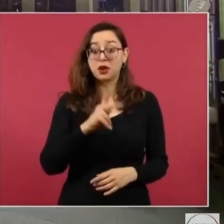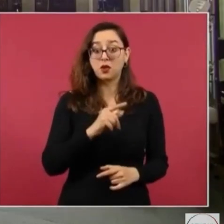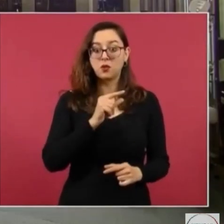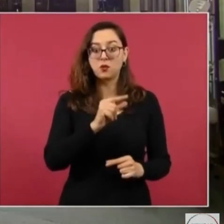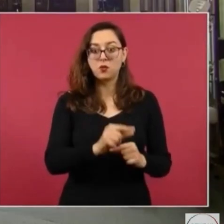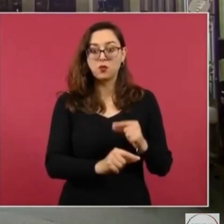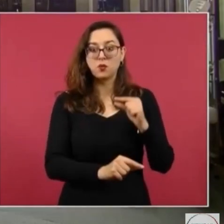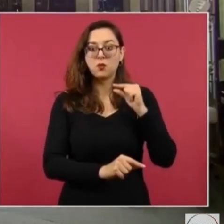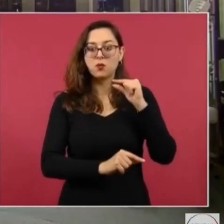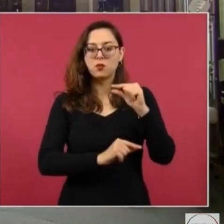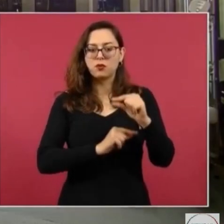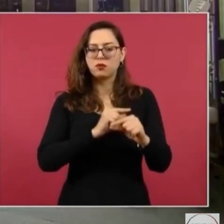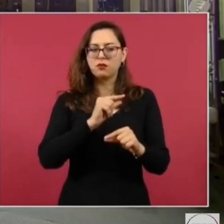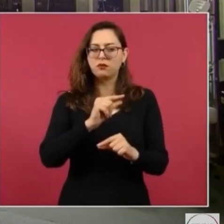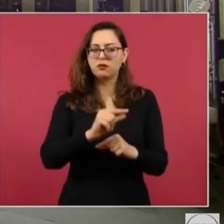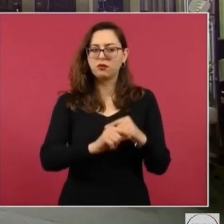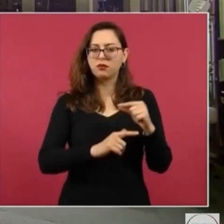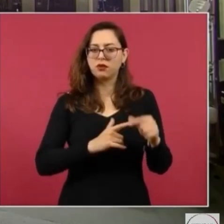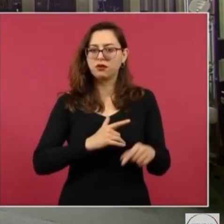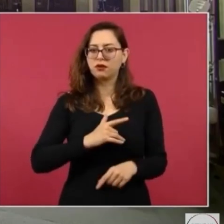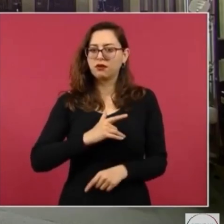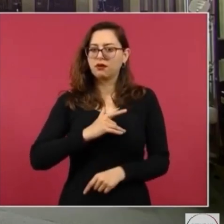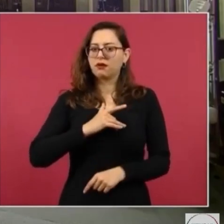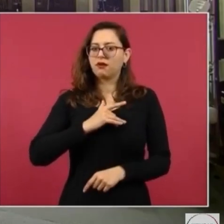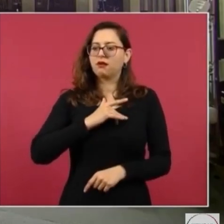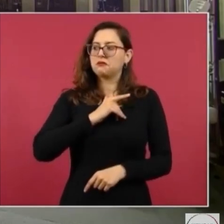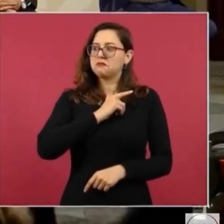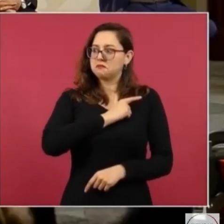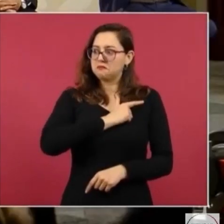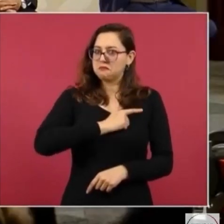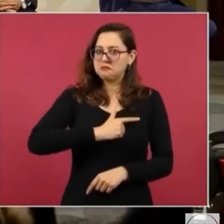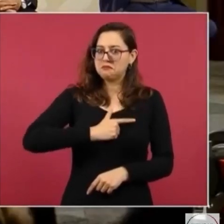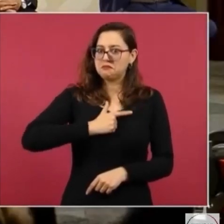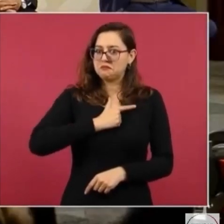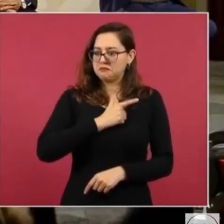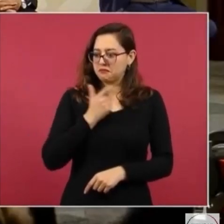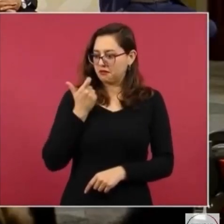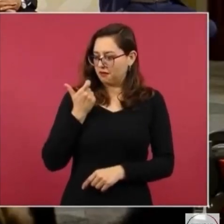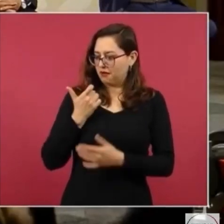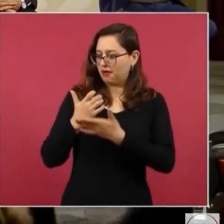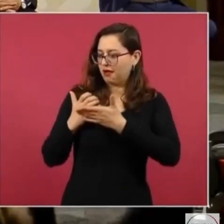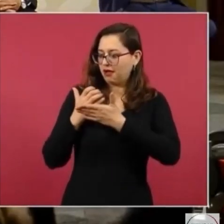hacerlo, o desde el principio